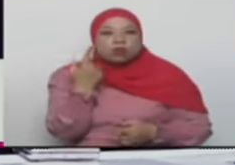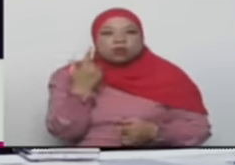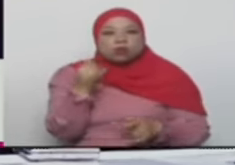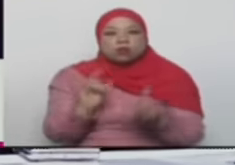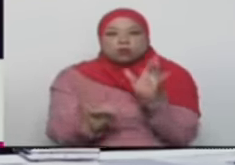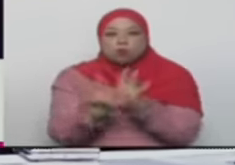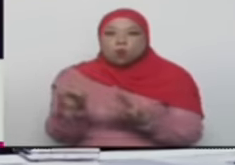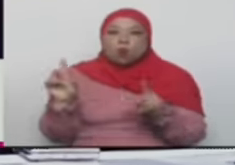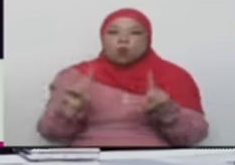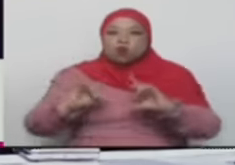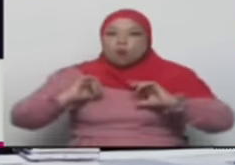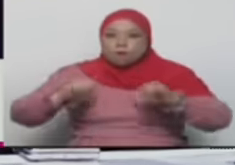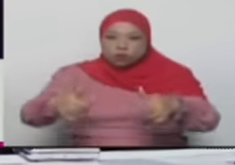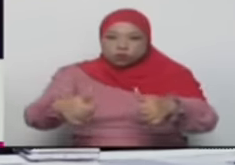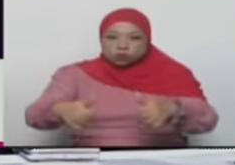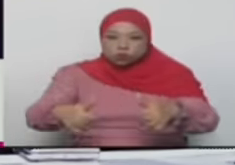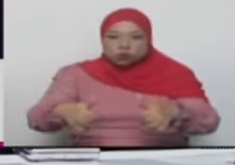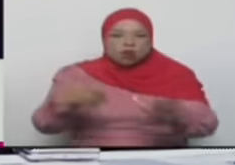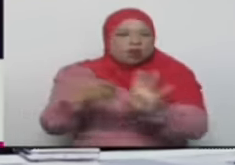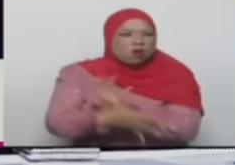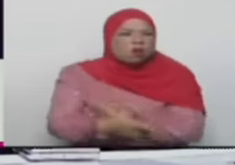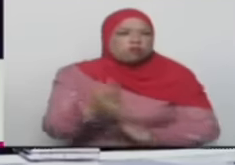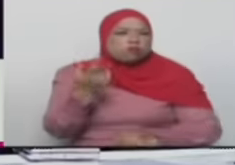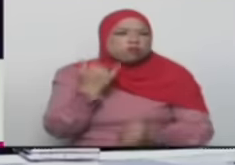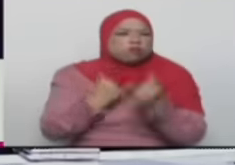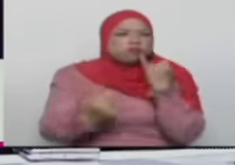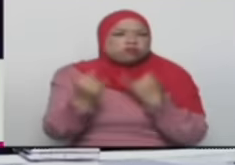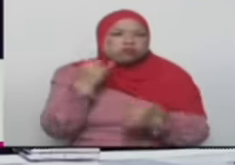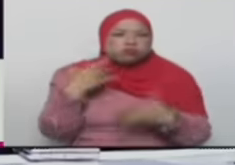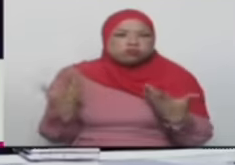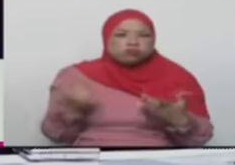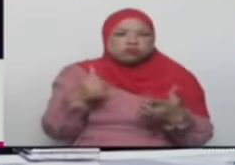startup. ¿Por qué lo llaman así, Mario?